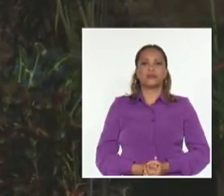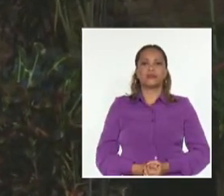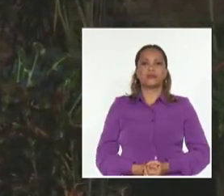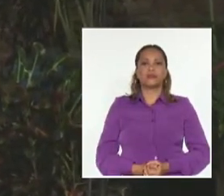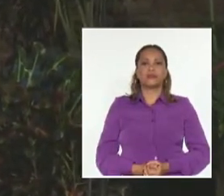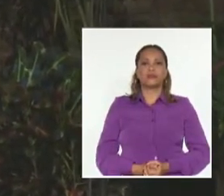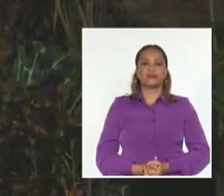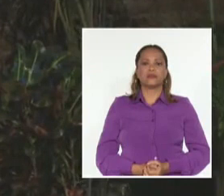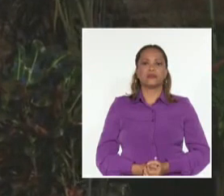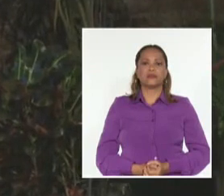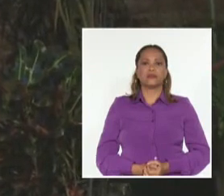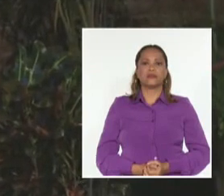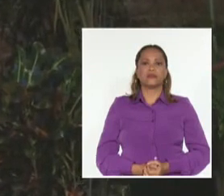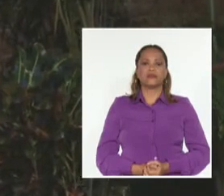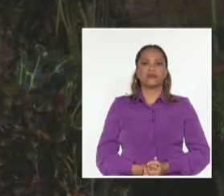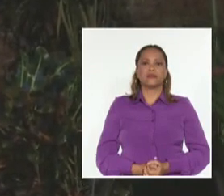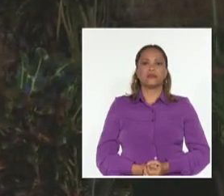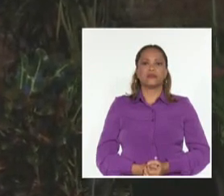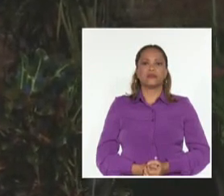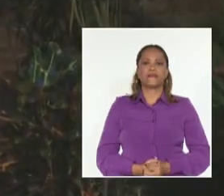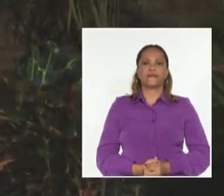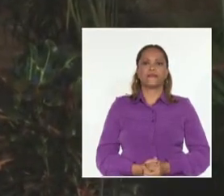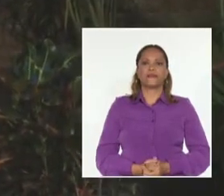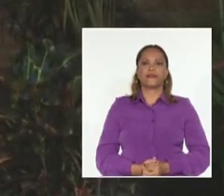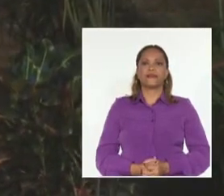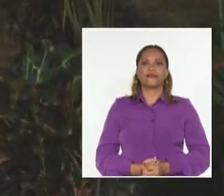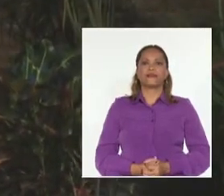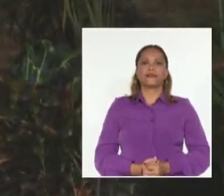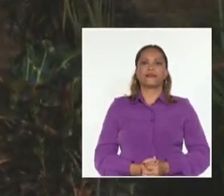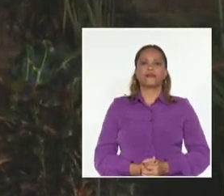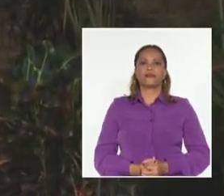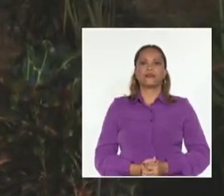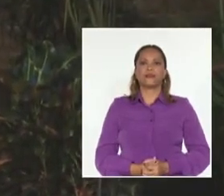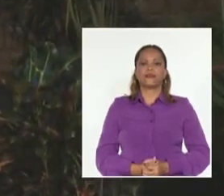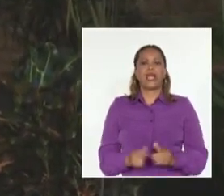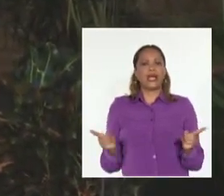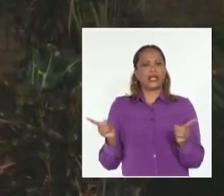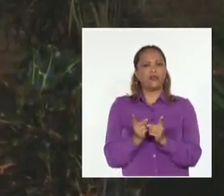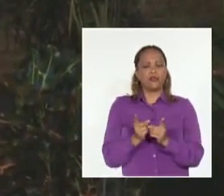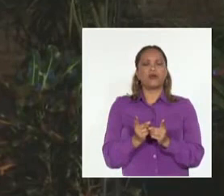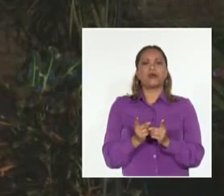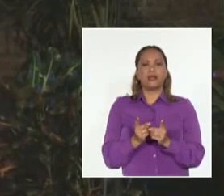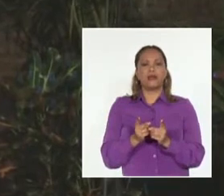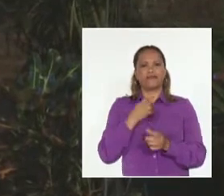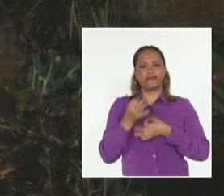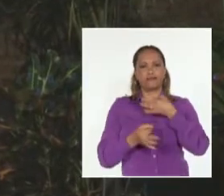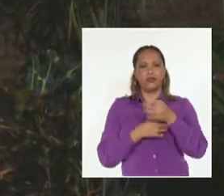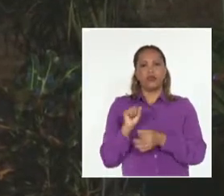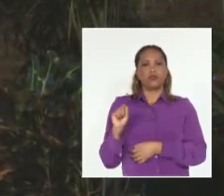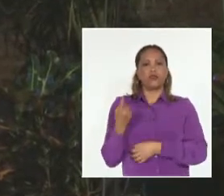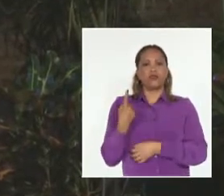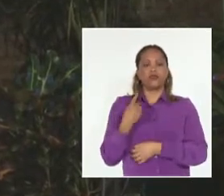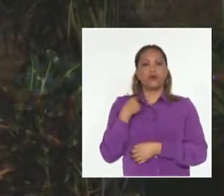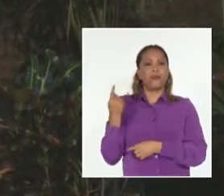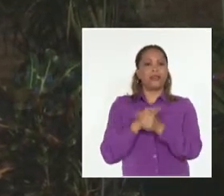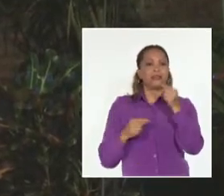patrones de producción y consumo insostenible del capitalismo. En síntesis, somos las primeras víctimas y las